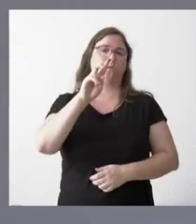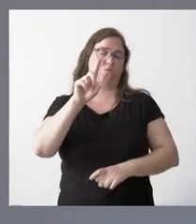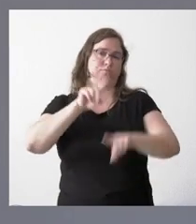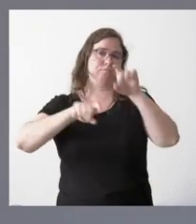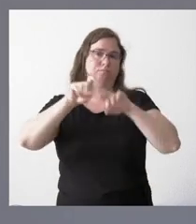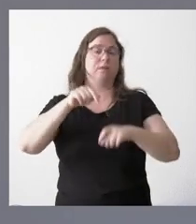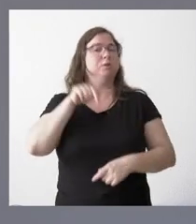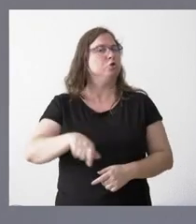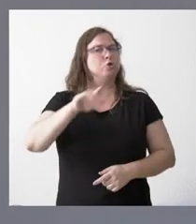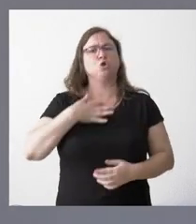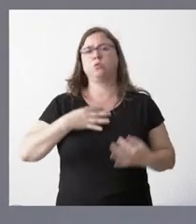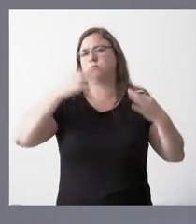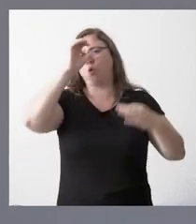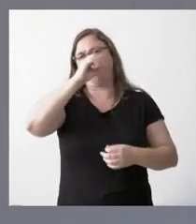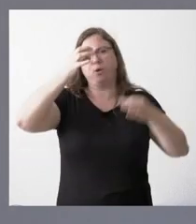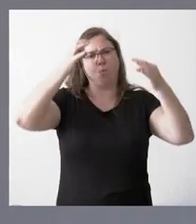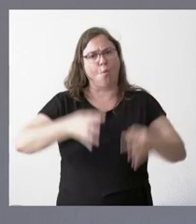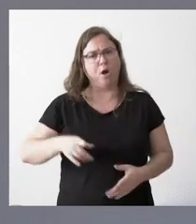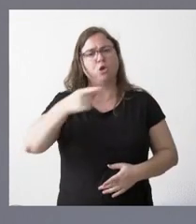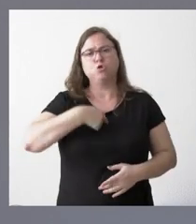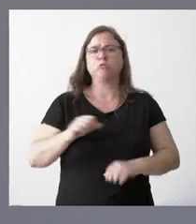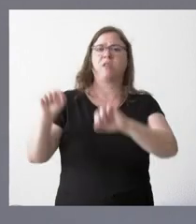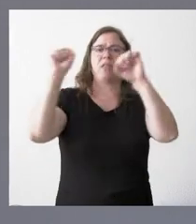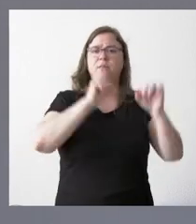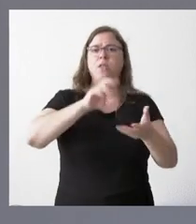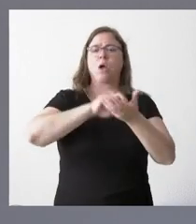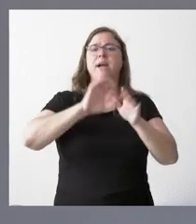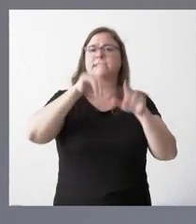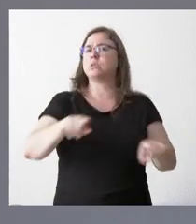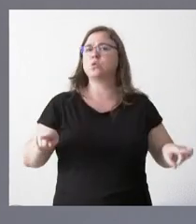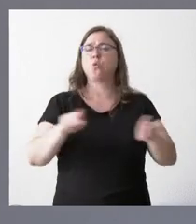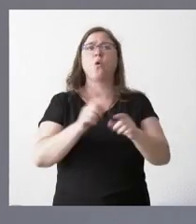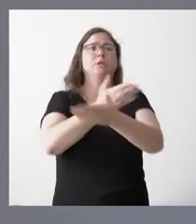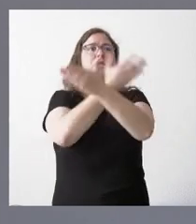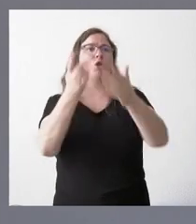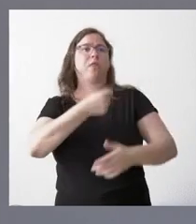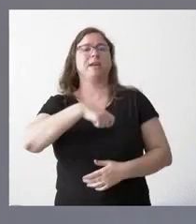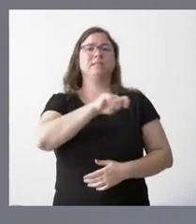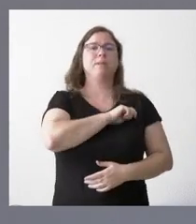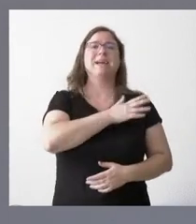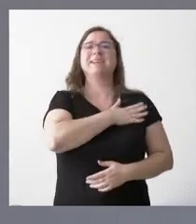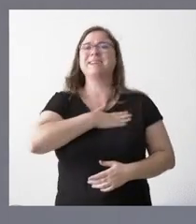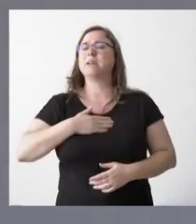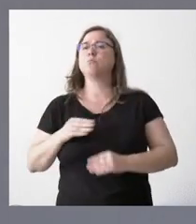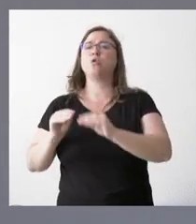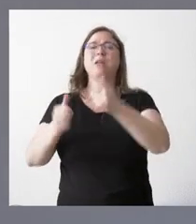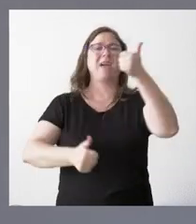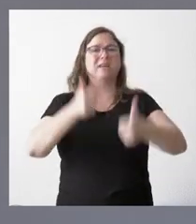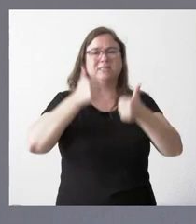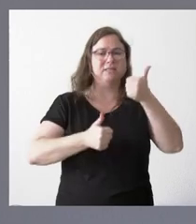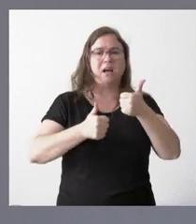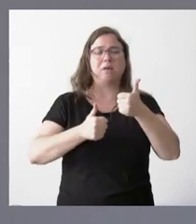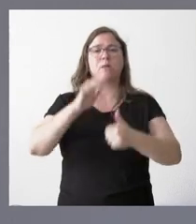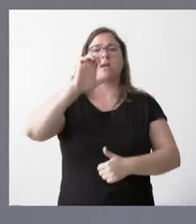sigue siendo la misma. Defendemos y seguimos defendiendo para Castilla y León y para el conjunto de España la existencia de una EBAU única y que los alumnos